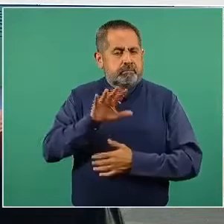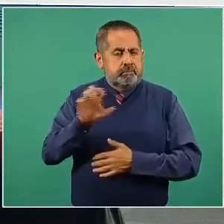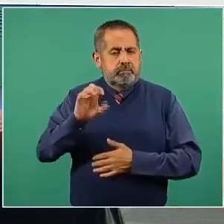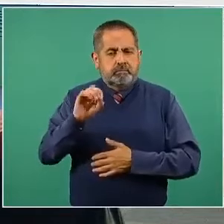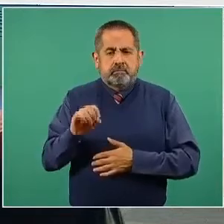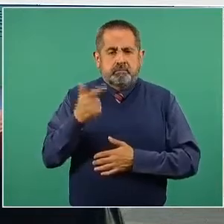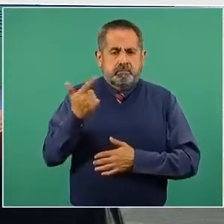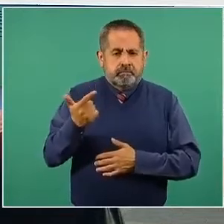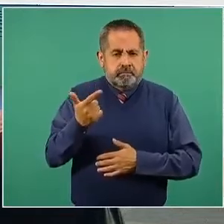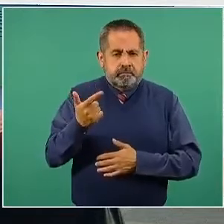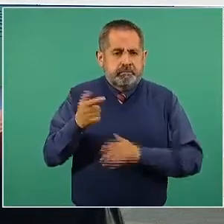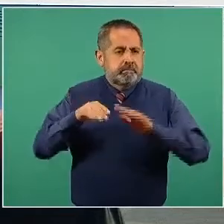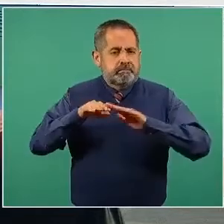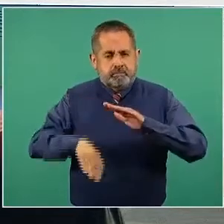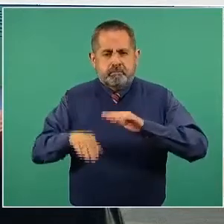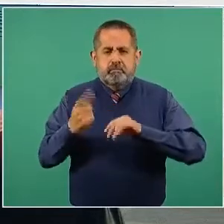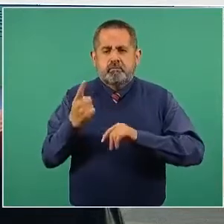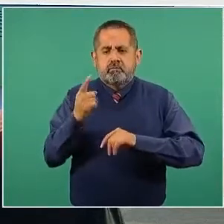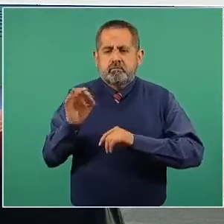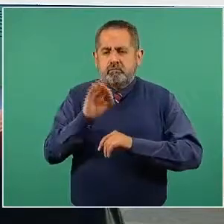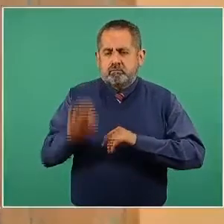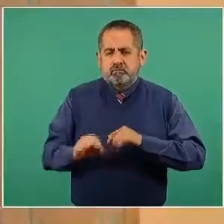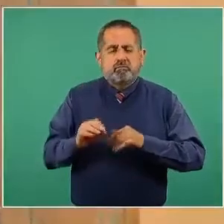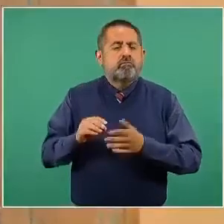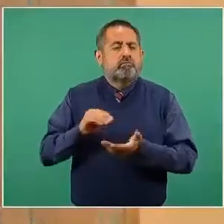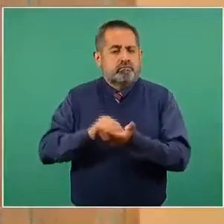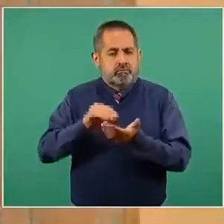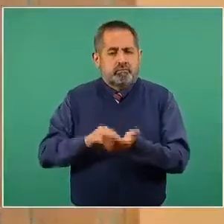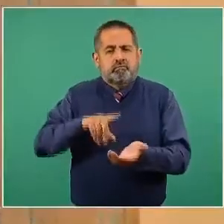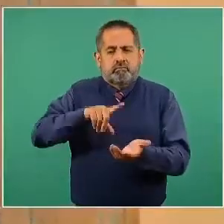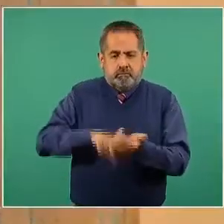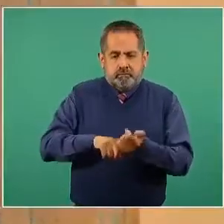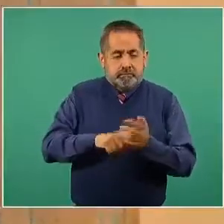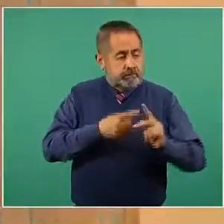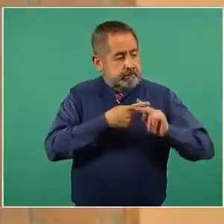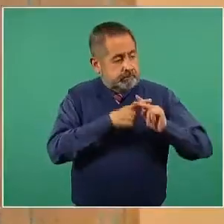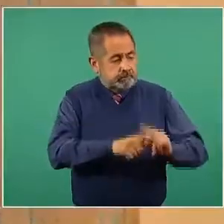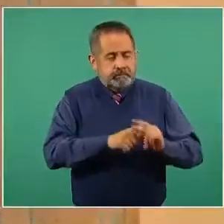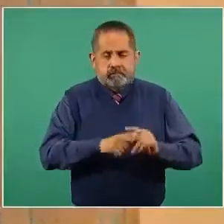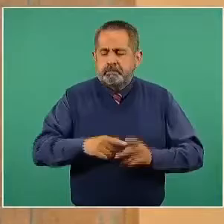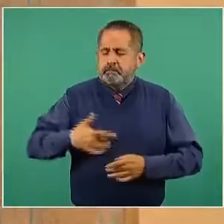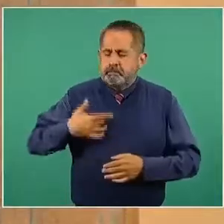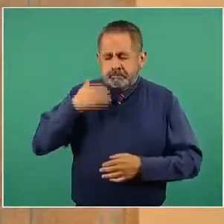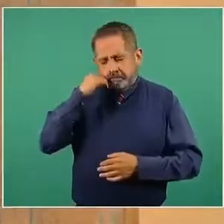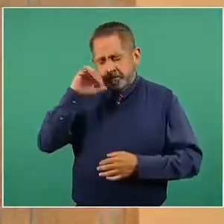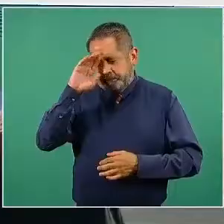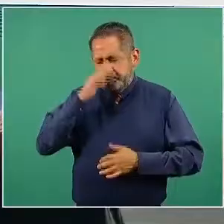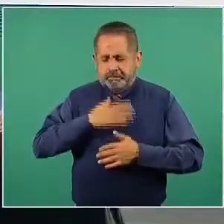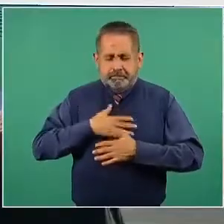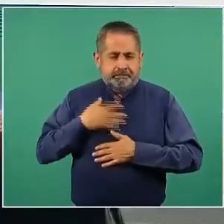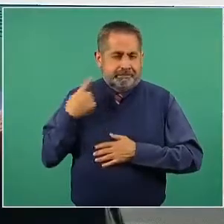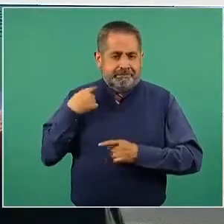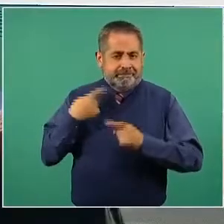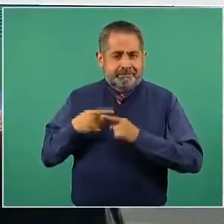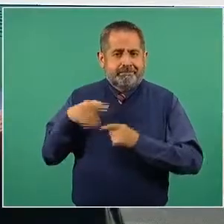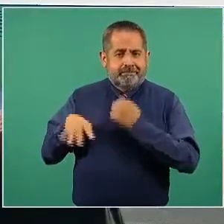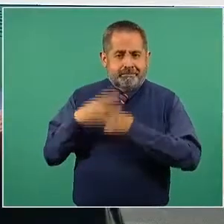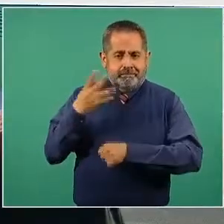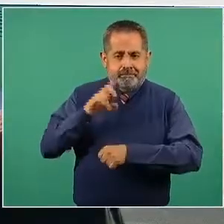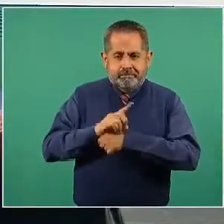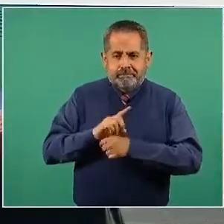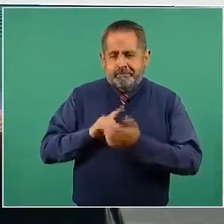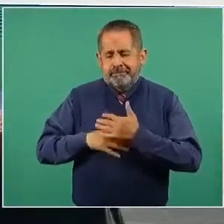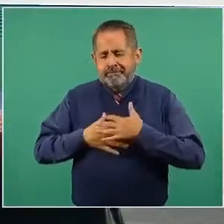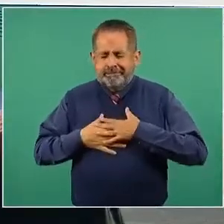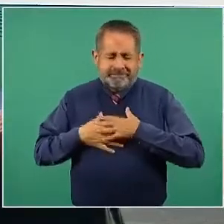16.506, por eso es menos del 1%, representan a las personas que iniciaron con signos y síntomas en los últimos 14 días. Así